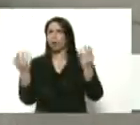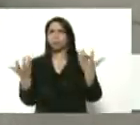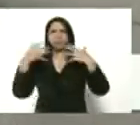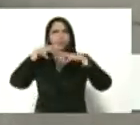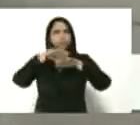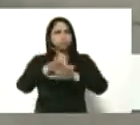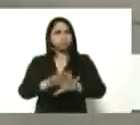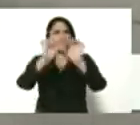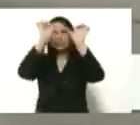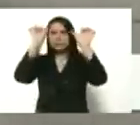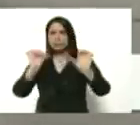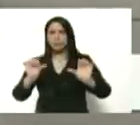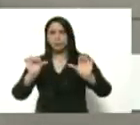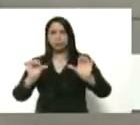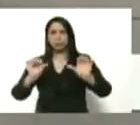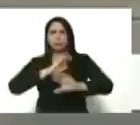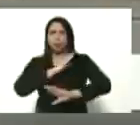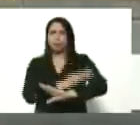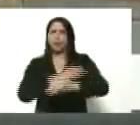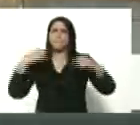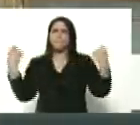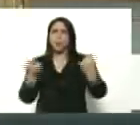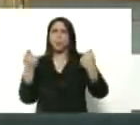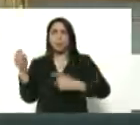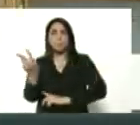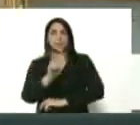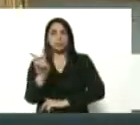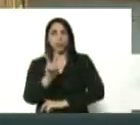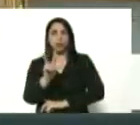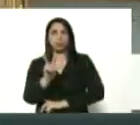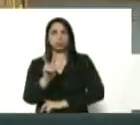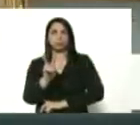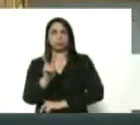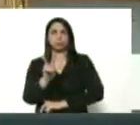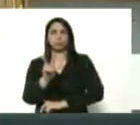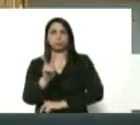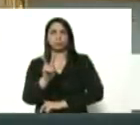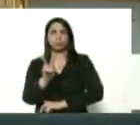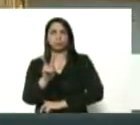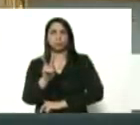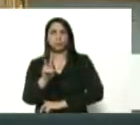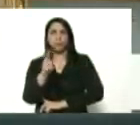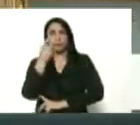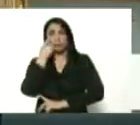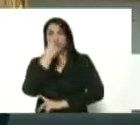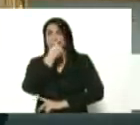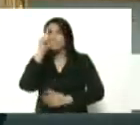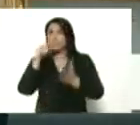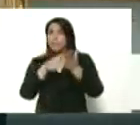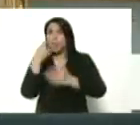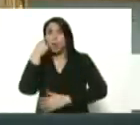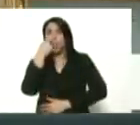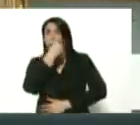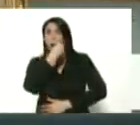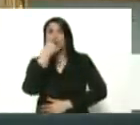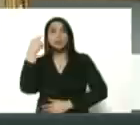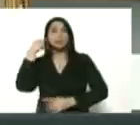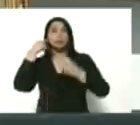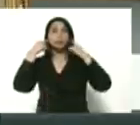Todo el sistema del poder popular en Venezuela. Mil ojos, mil oídos,